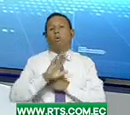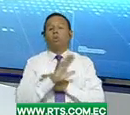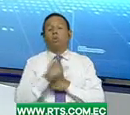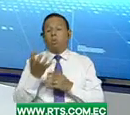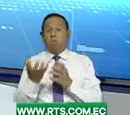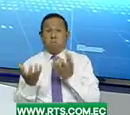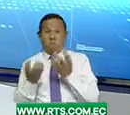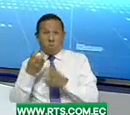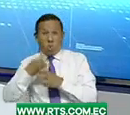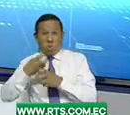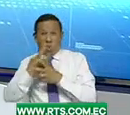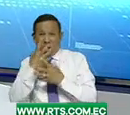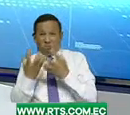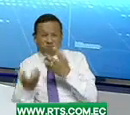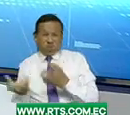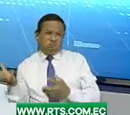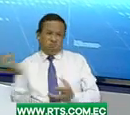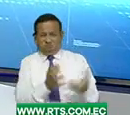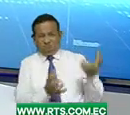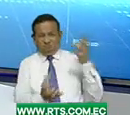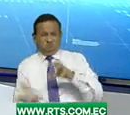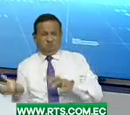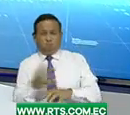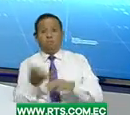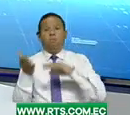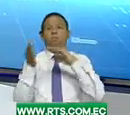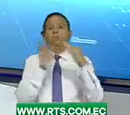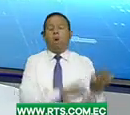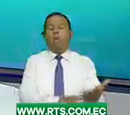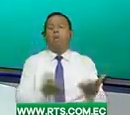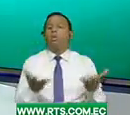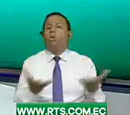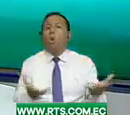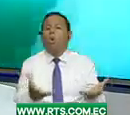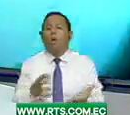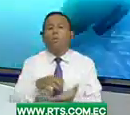provincia de Tungurahua. El aparente responsable fue capturado.